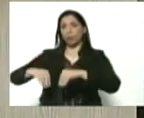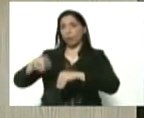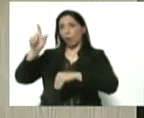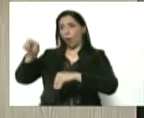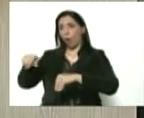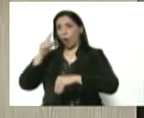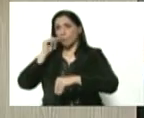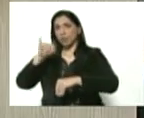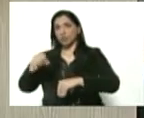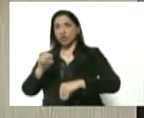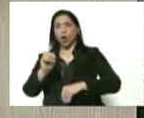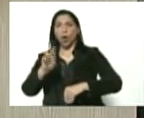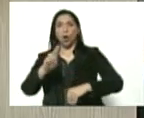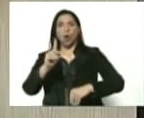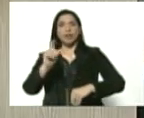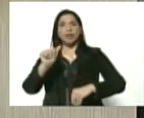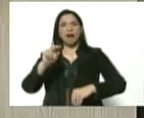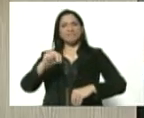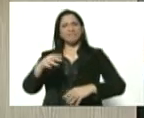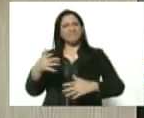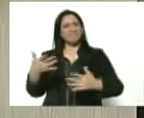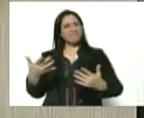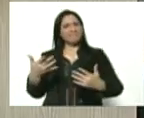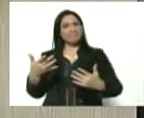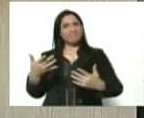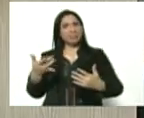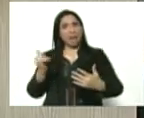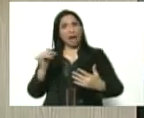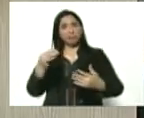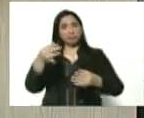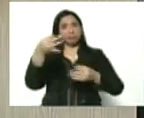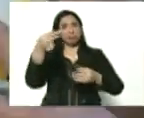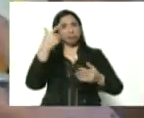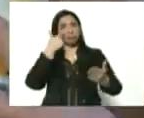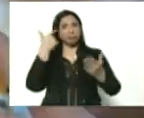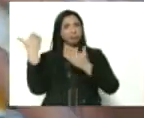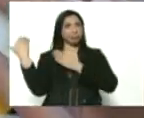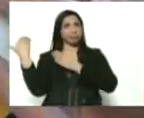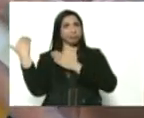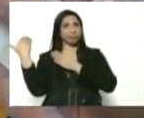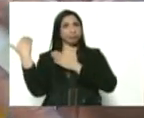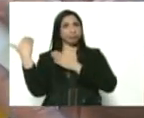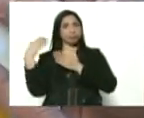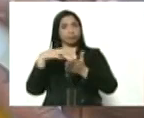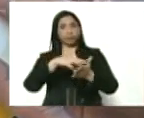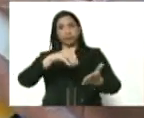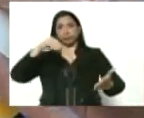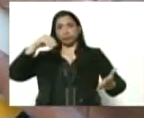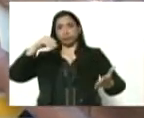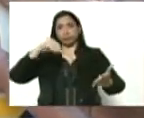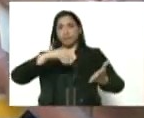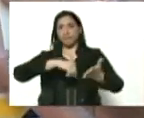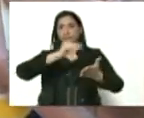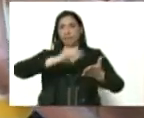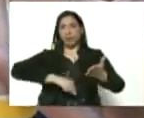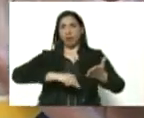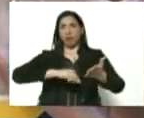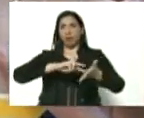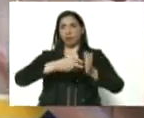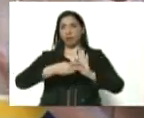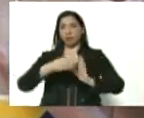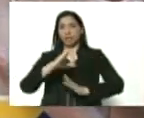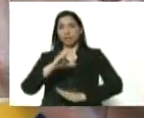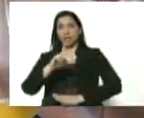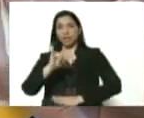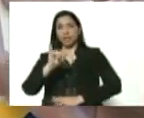señor Jordan Gudró. Pero aquí está el facsímil del contrato. Es decir, que Cliver Alcalá